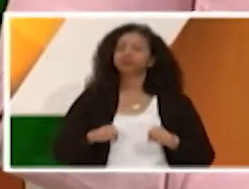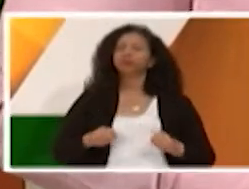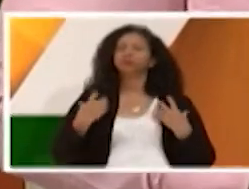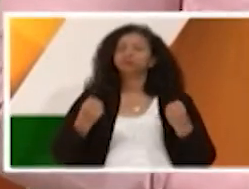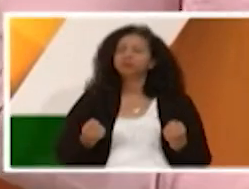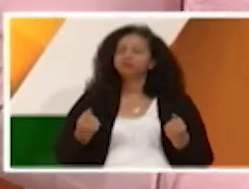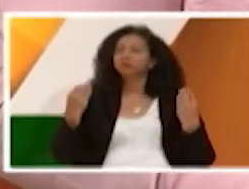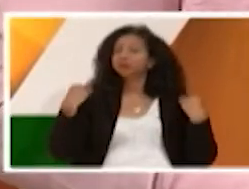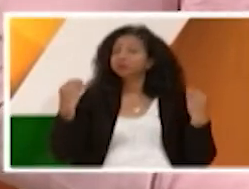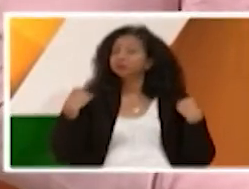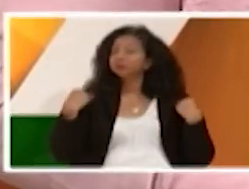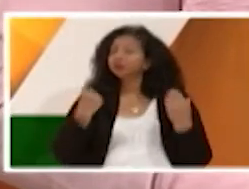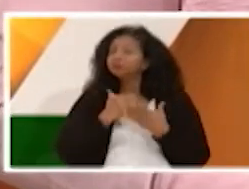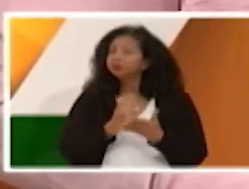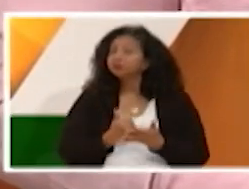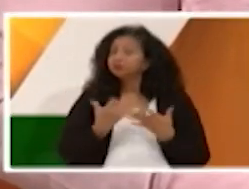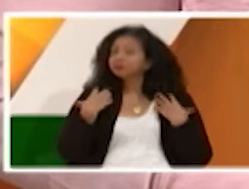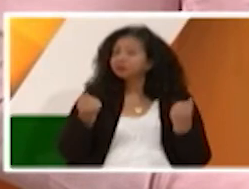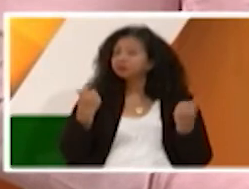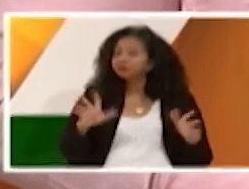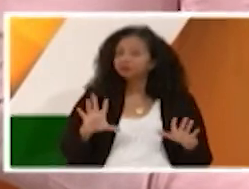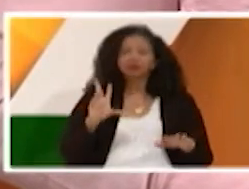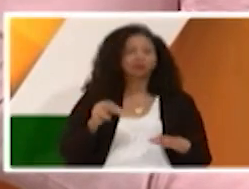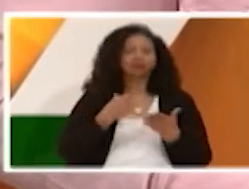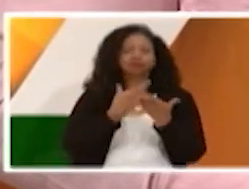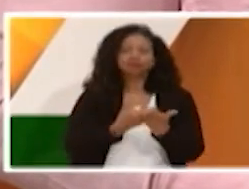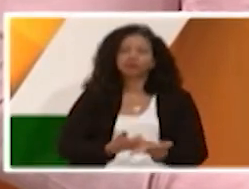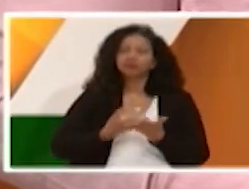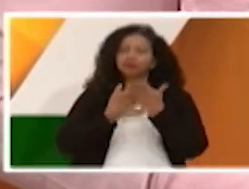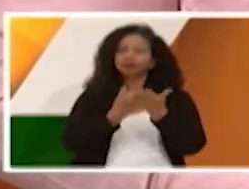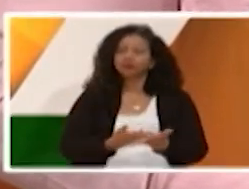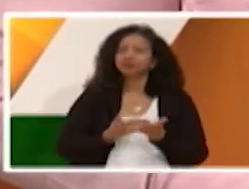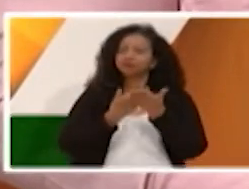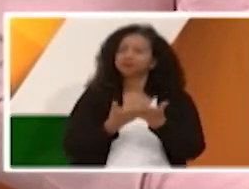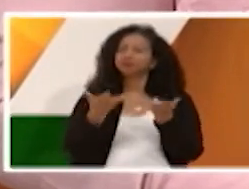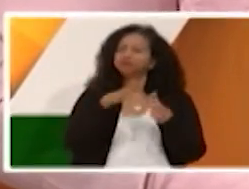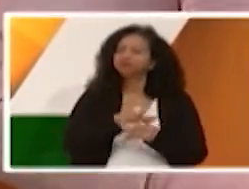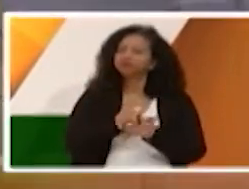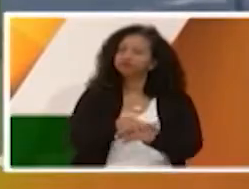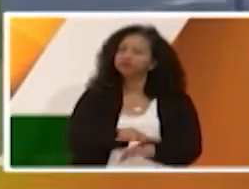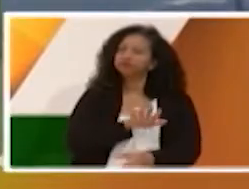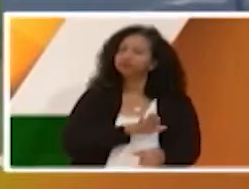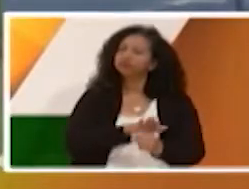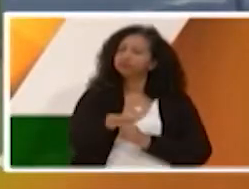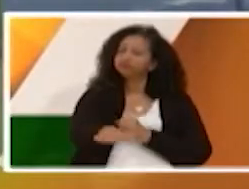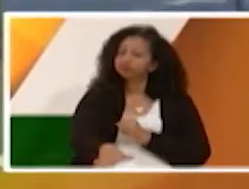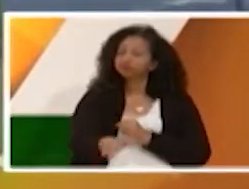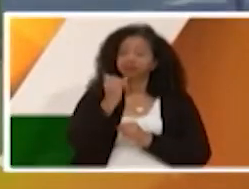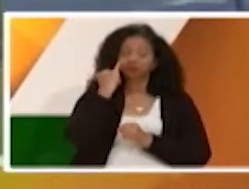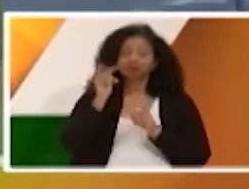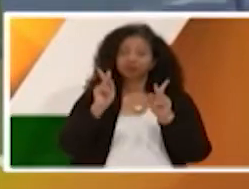da? Rehabilitación integral, completa. Porque cuando la persona realiza